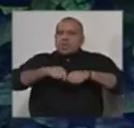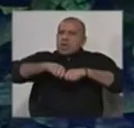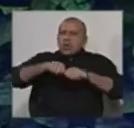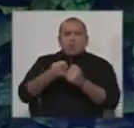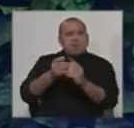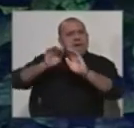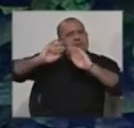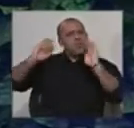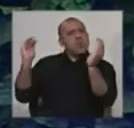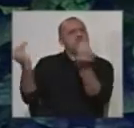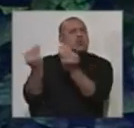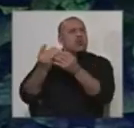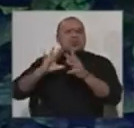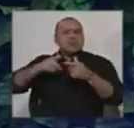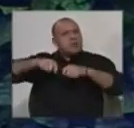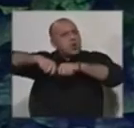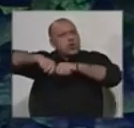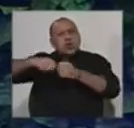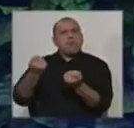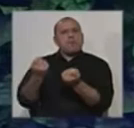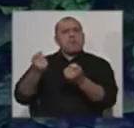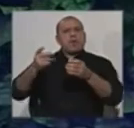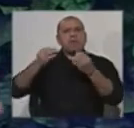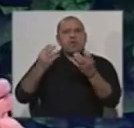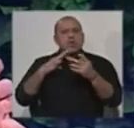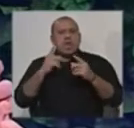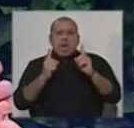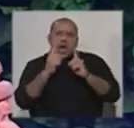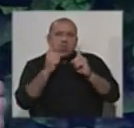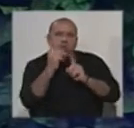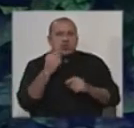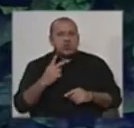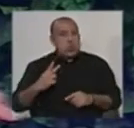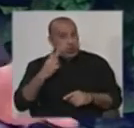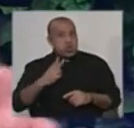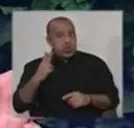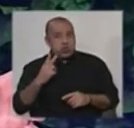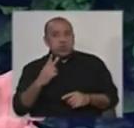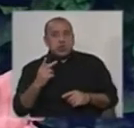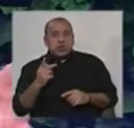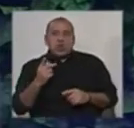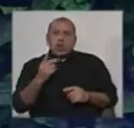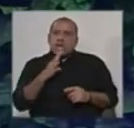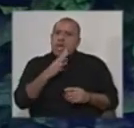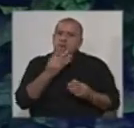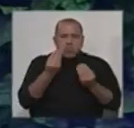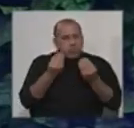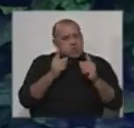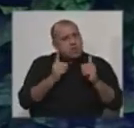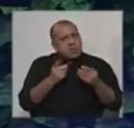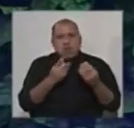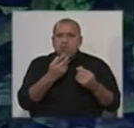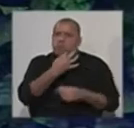sin control que hace que muy pocos se enriquezcan muy rápido y aparezcan pobres en el norte muchos pobres